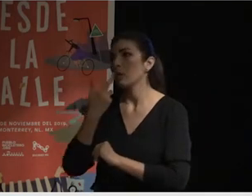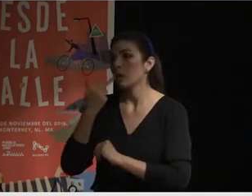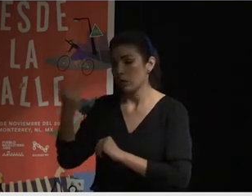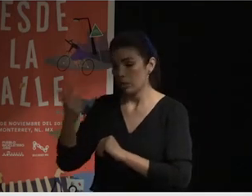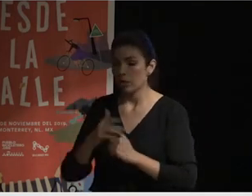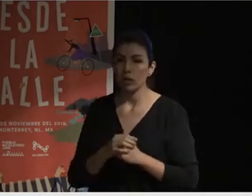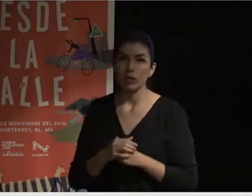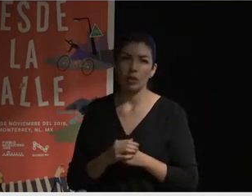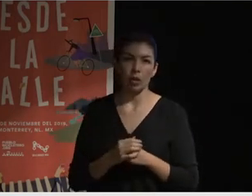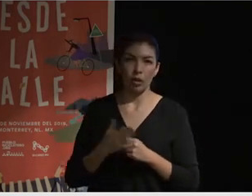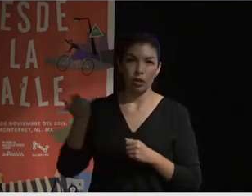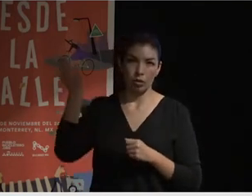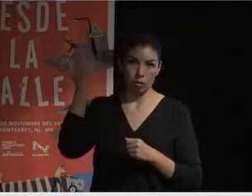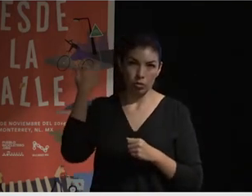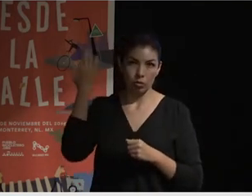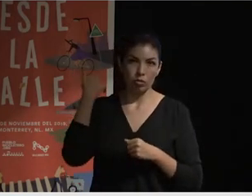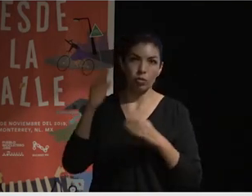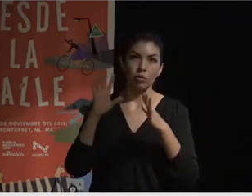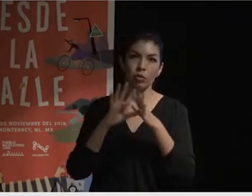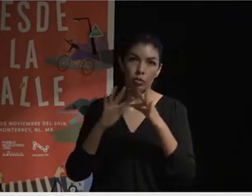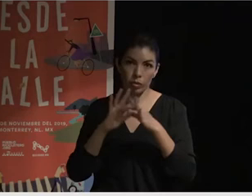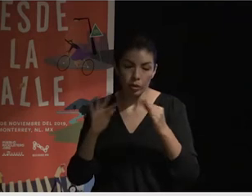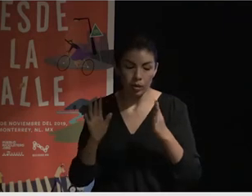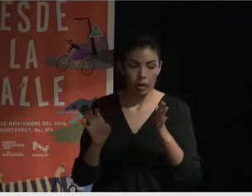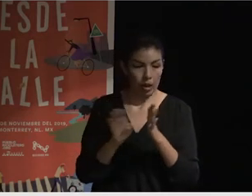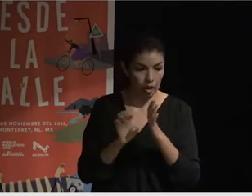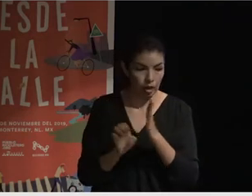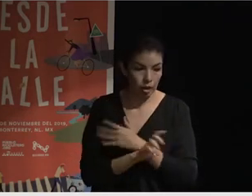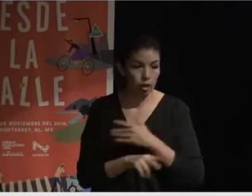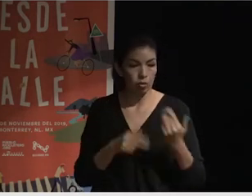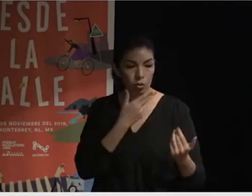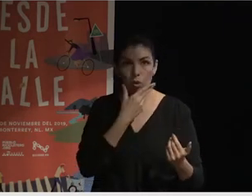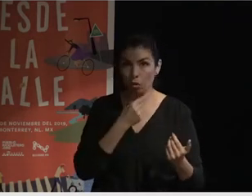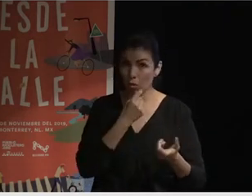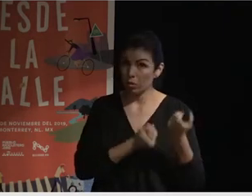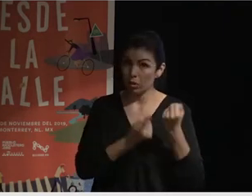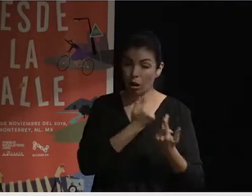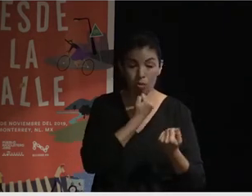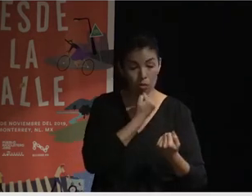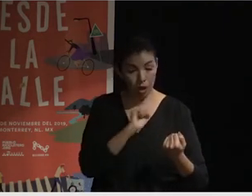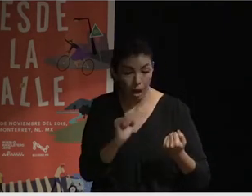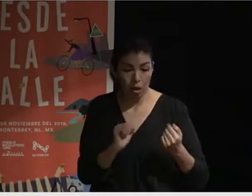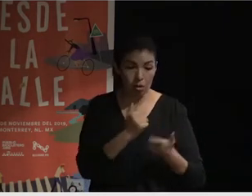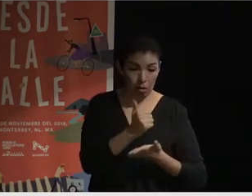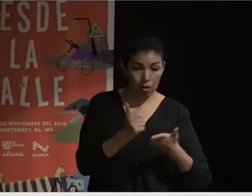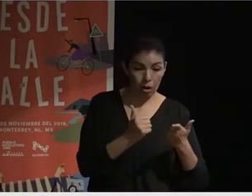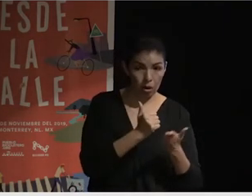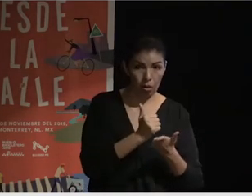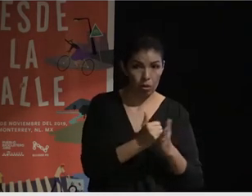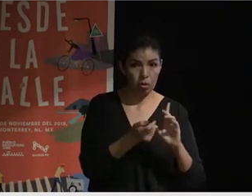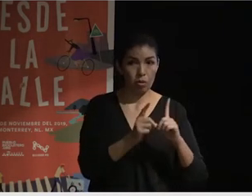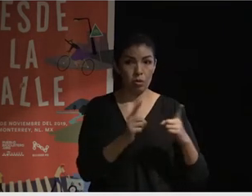vinculado a lo que vimos antes de Jan Hell, que es un urbanista increíble. Creo que ellos justamente